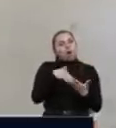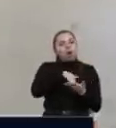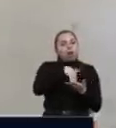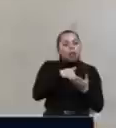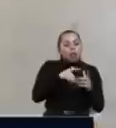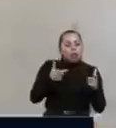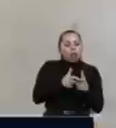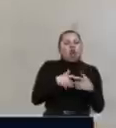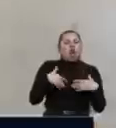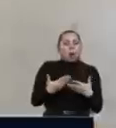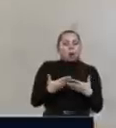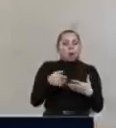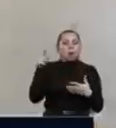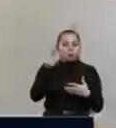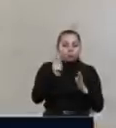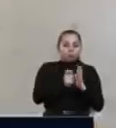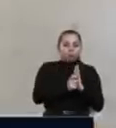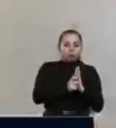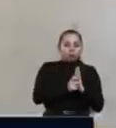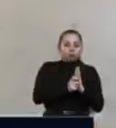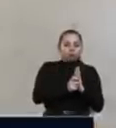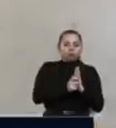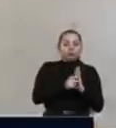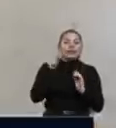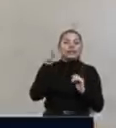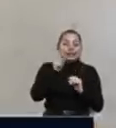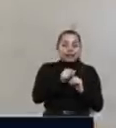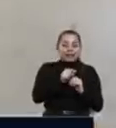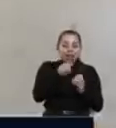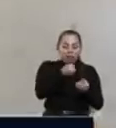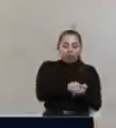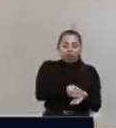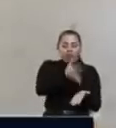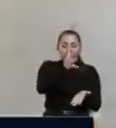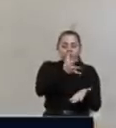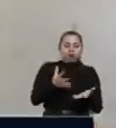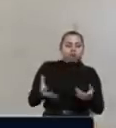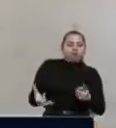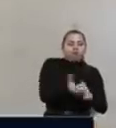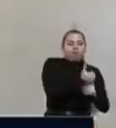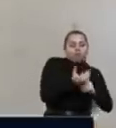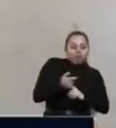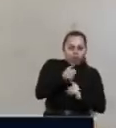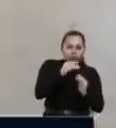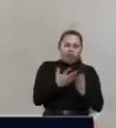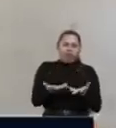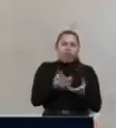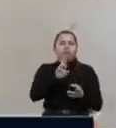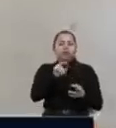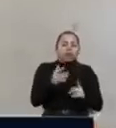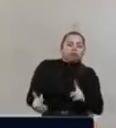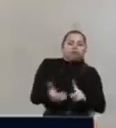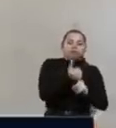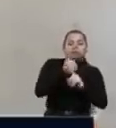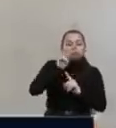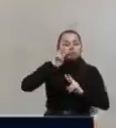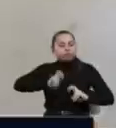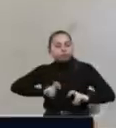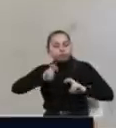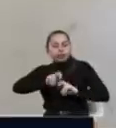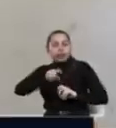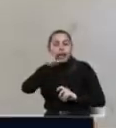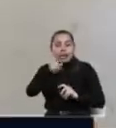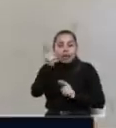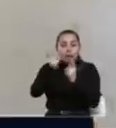respecto de las cuales, de esas fortunas, de esos beneficios, de esas finanzas